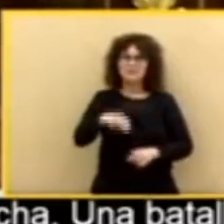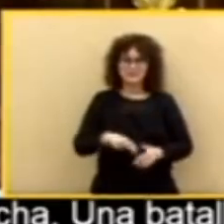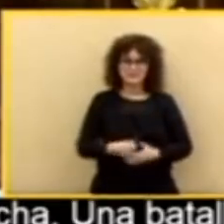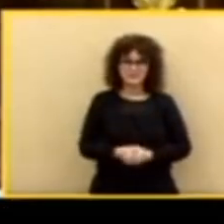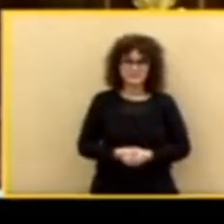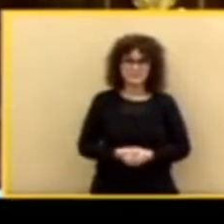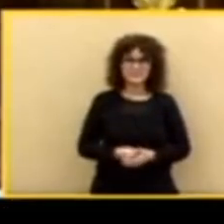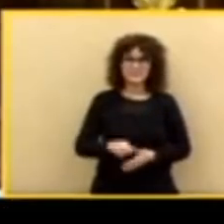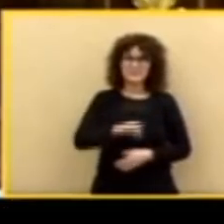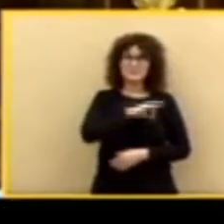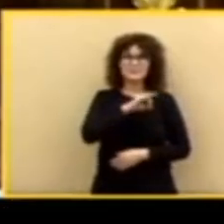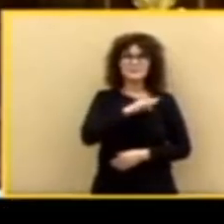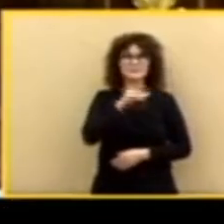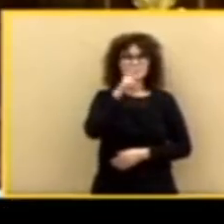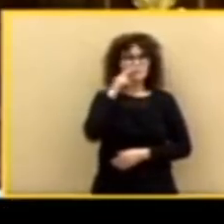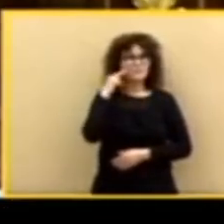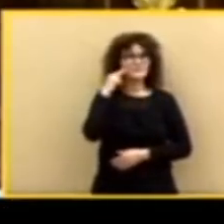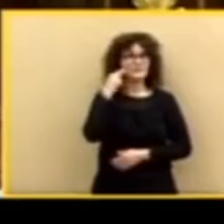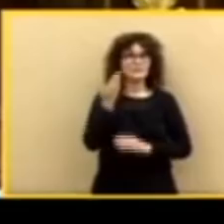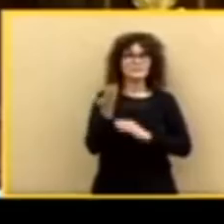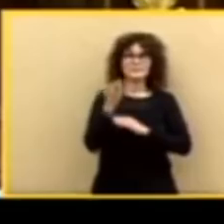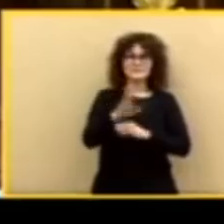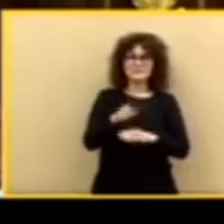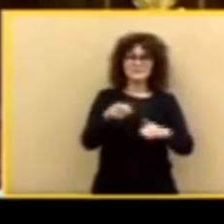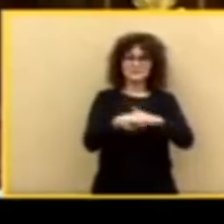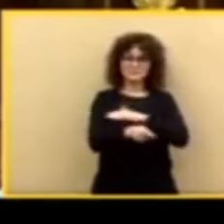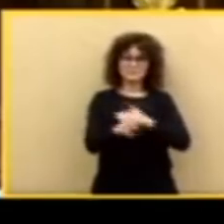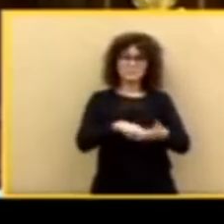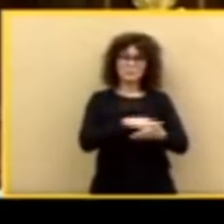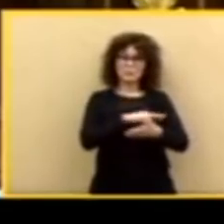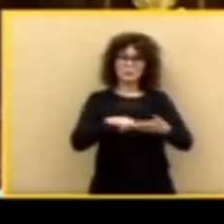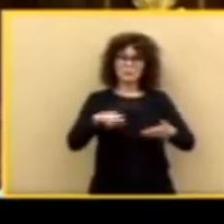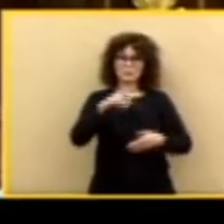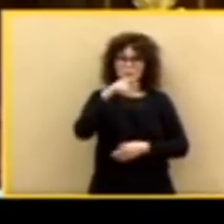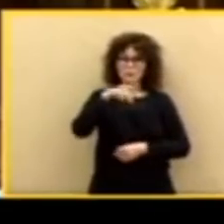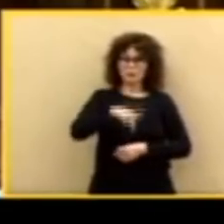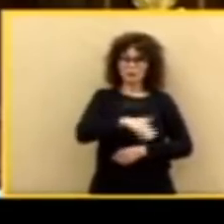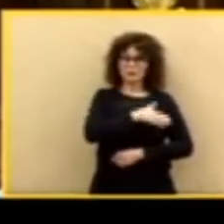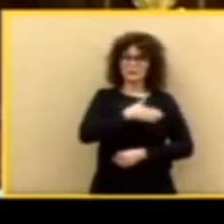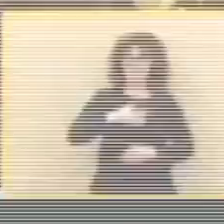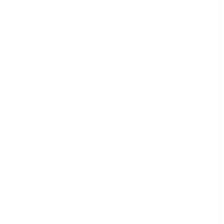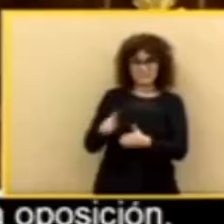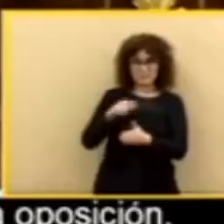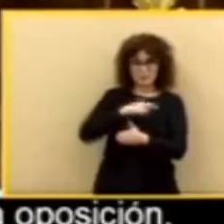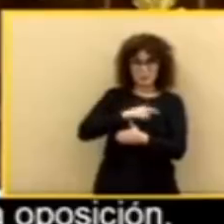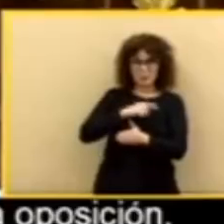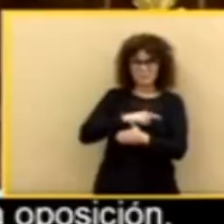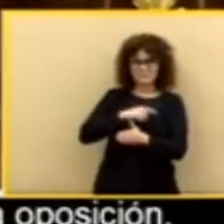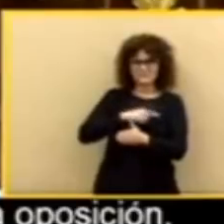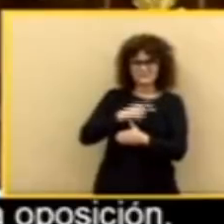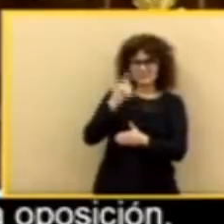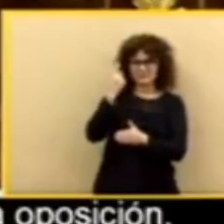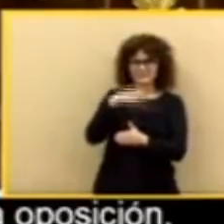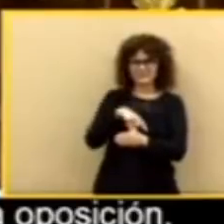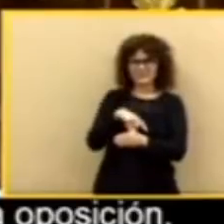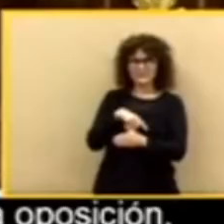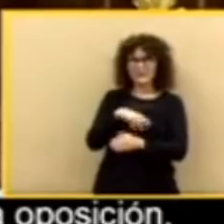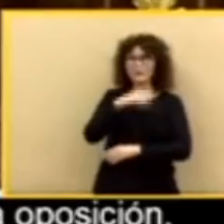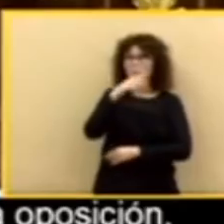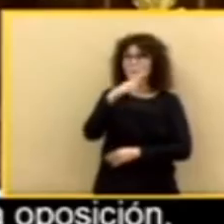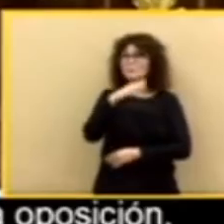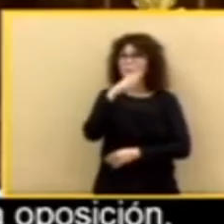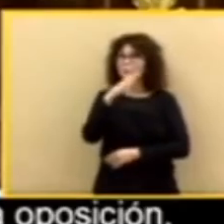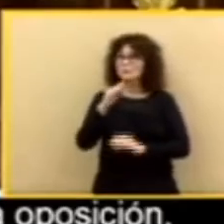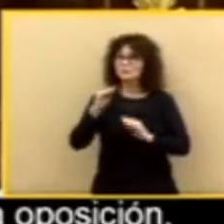español que no tenga un capítulo, ¿verdad? Citada además por grandes pensadores allende los Pirineos. Sí. Donoso Cortés. Sí, Donoso